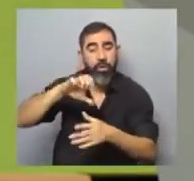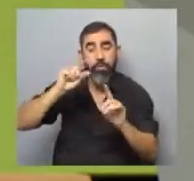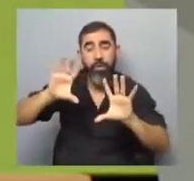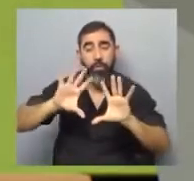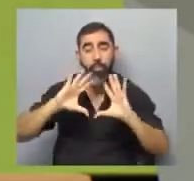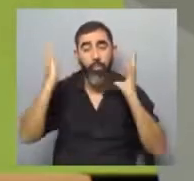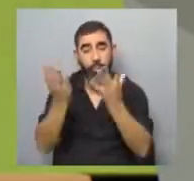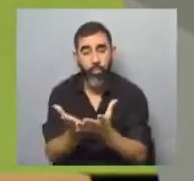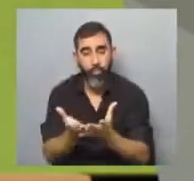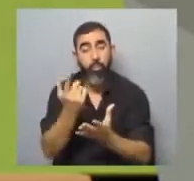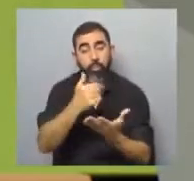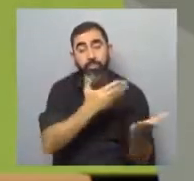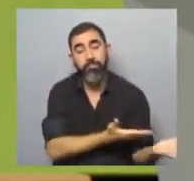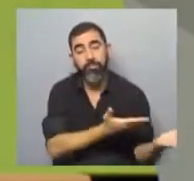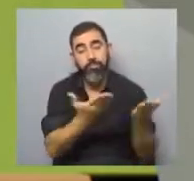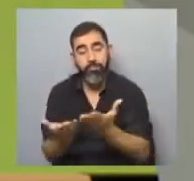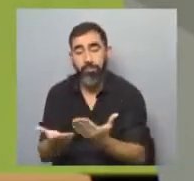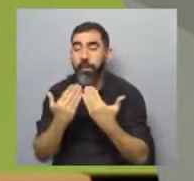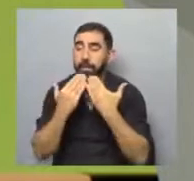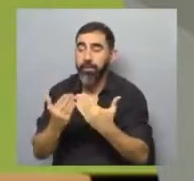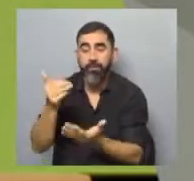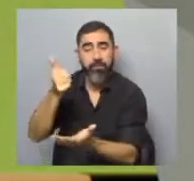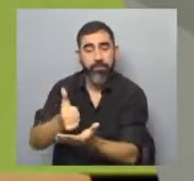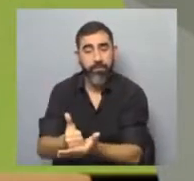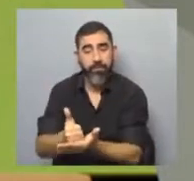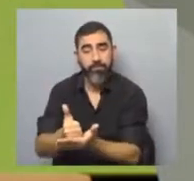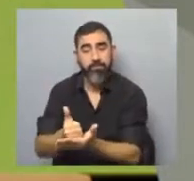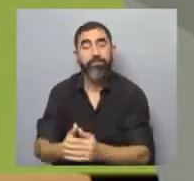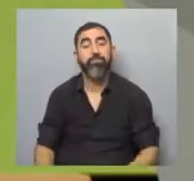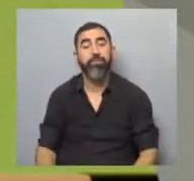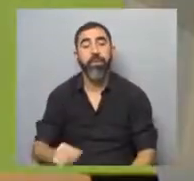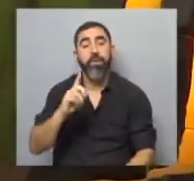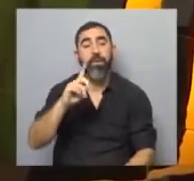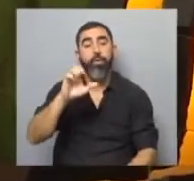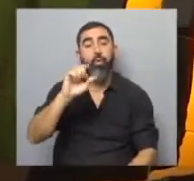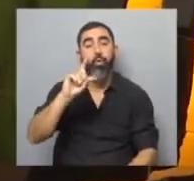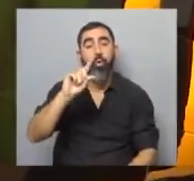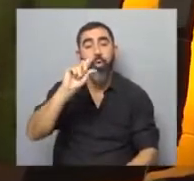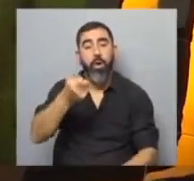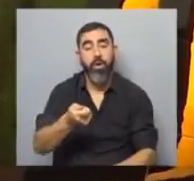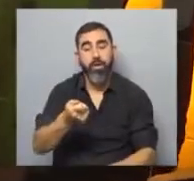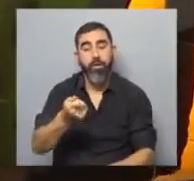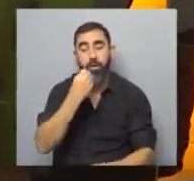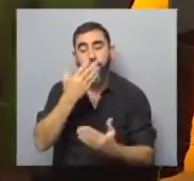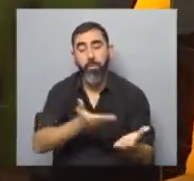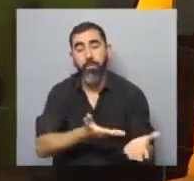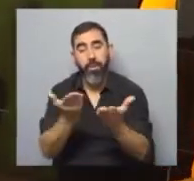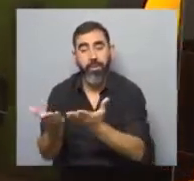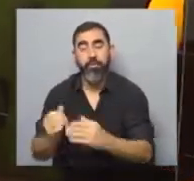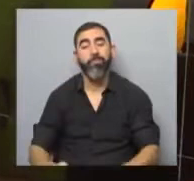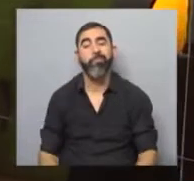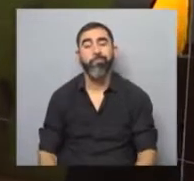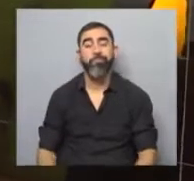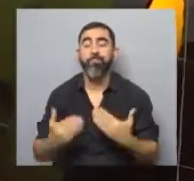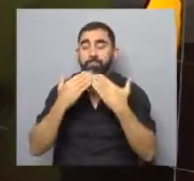para eso queremos darle la bienvenida y agradecerle su presencia a la geóloga Helga Chulepin. Helga, bienvenida, muchas gracias por acompañarnos.